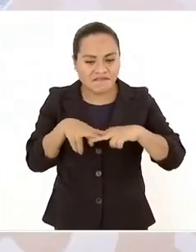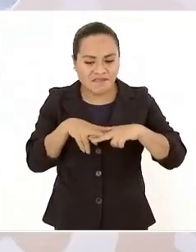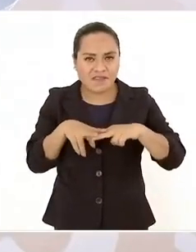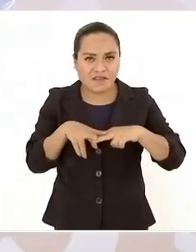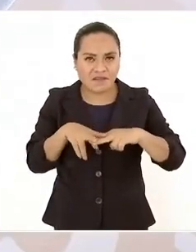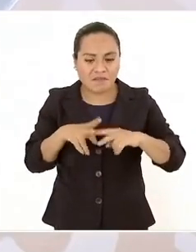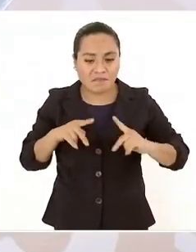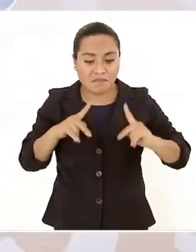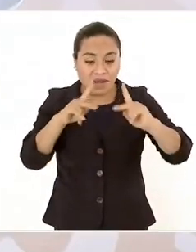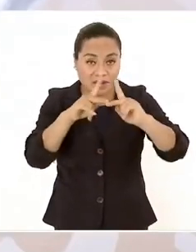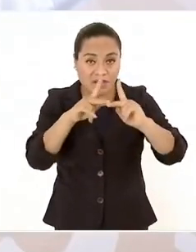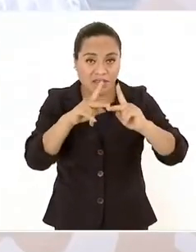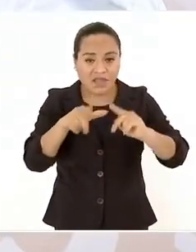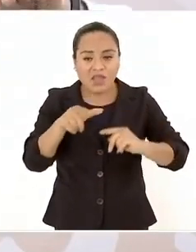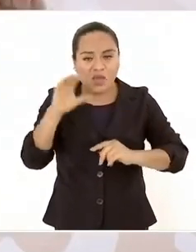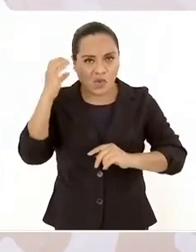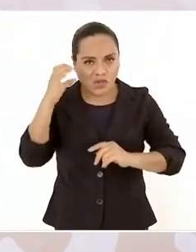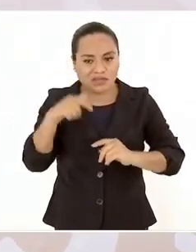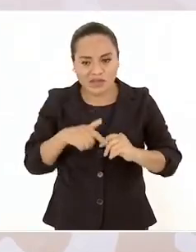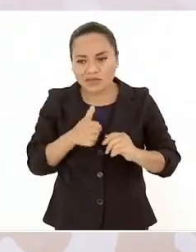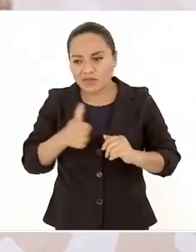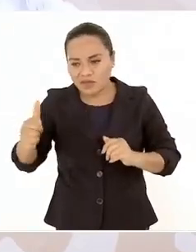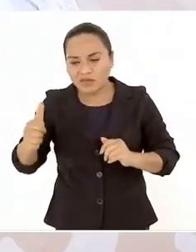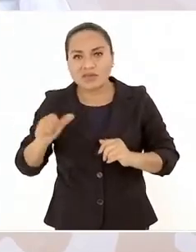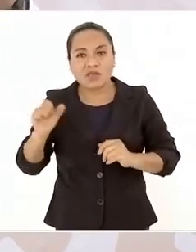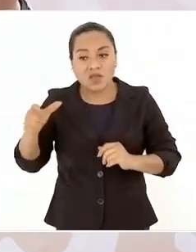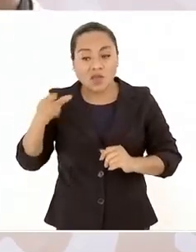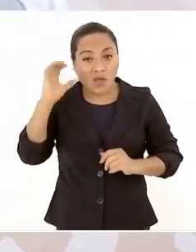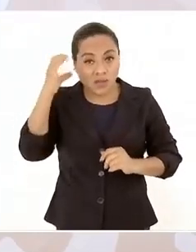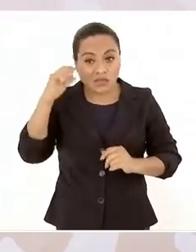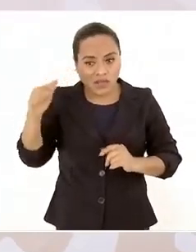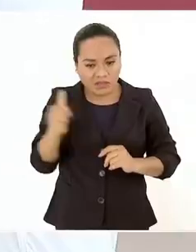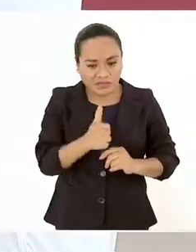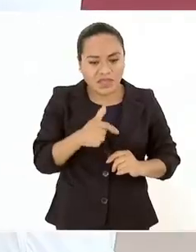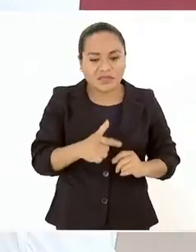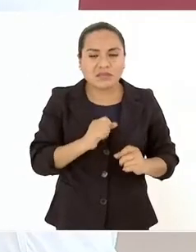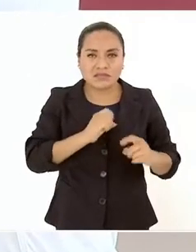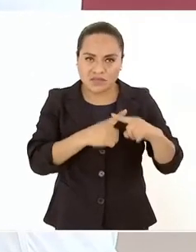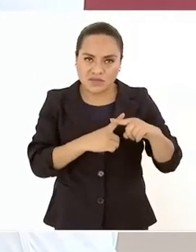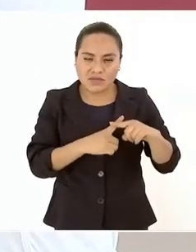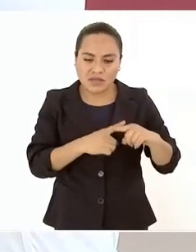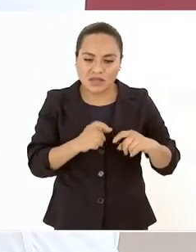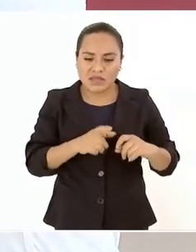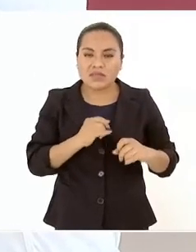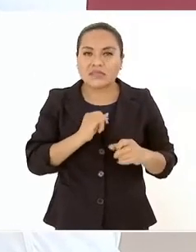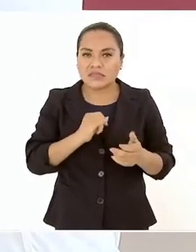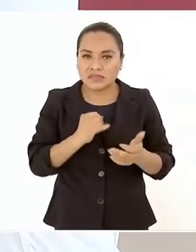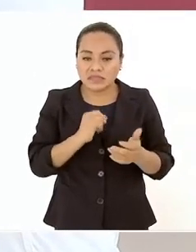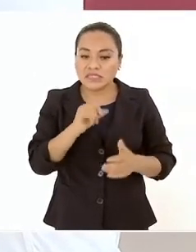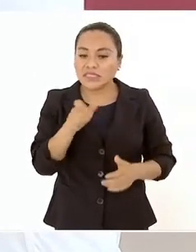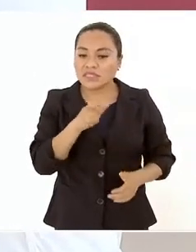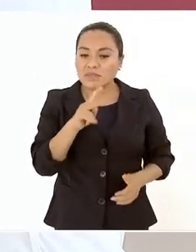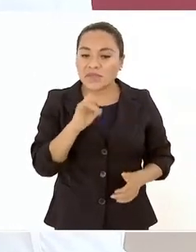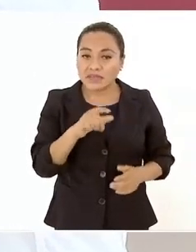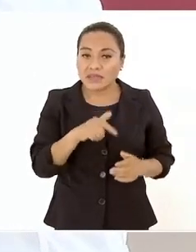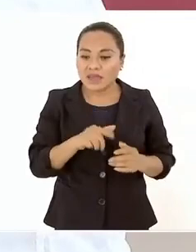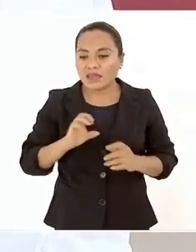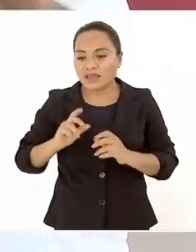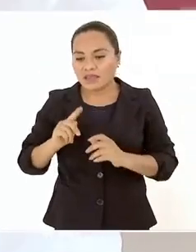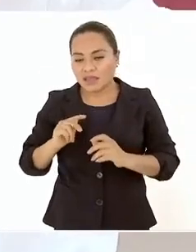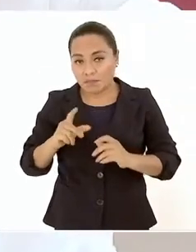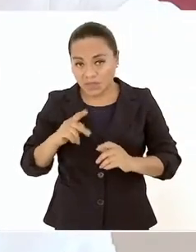Palenque, Coatzacoalcos, Coatzacoalcos, Salina Cruz, Ixtepec, Tapachula, Ciudad